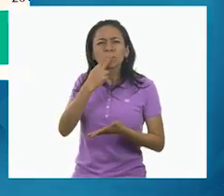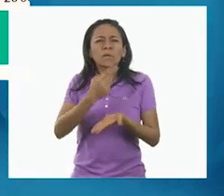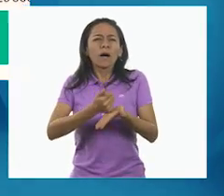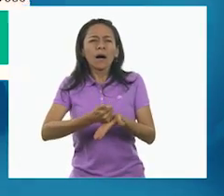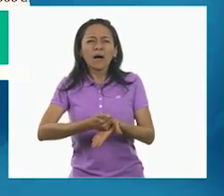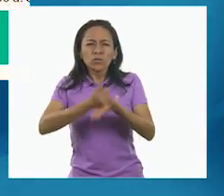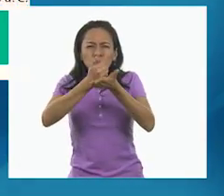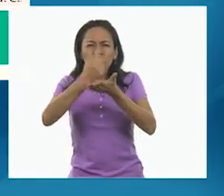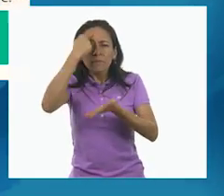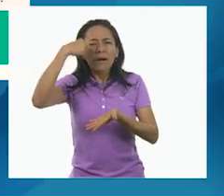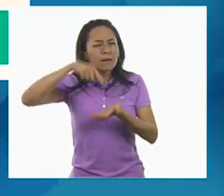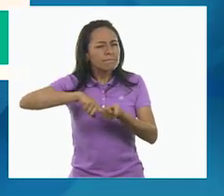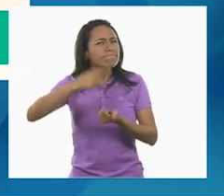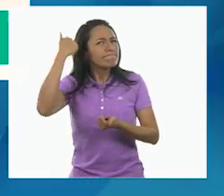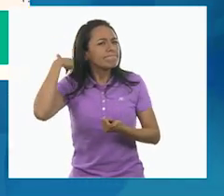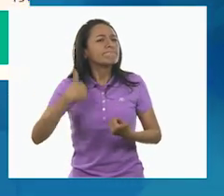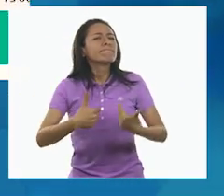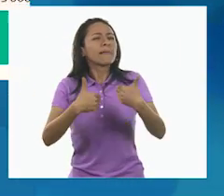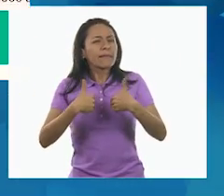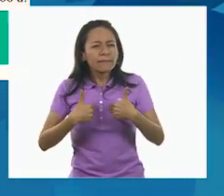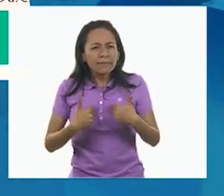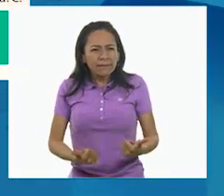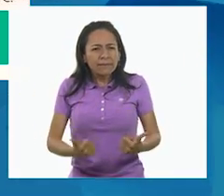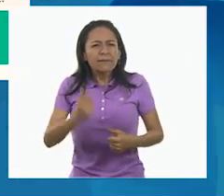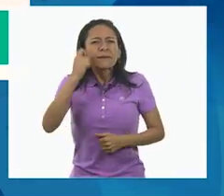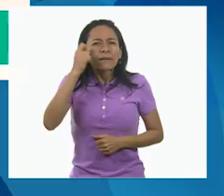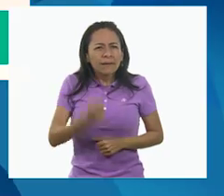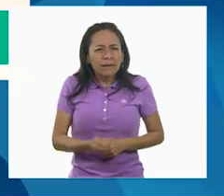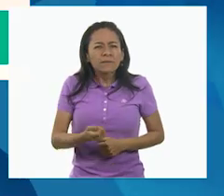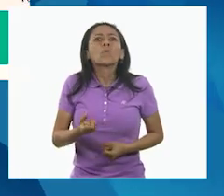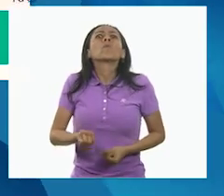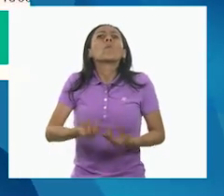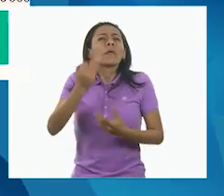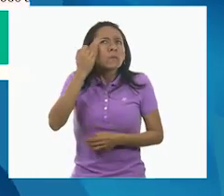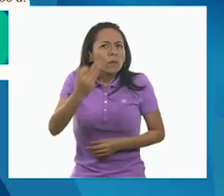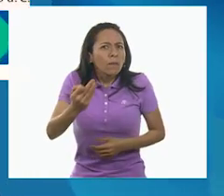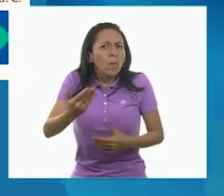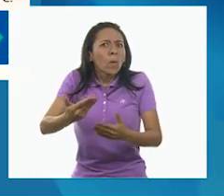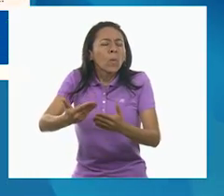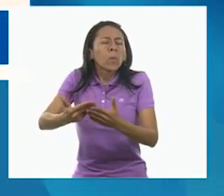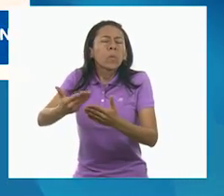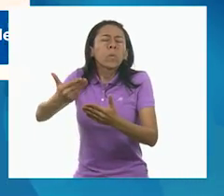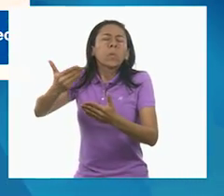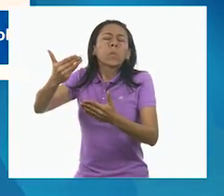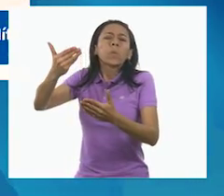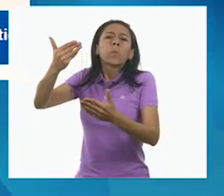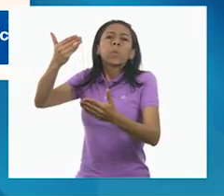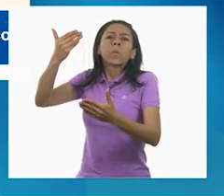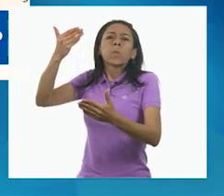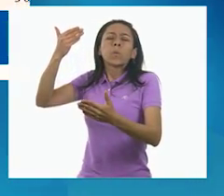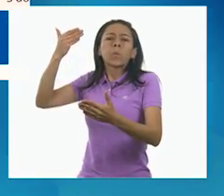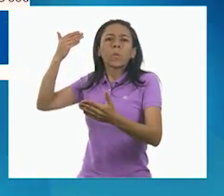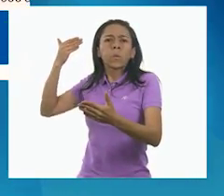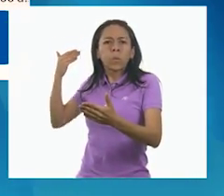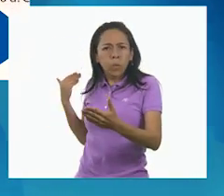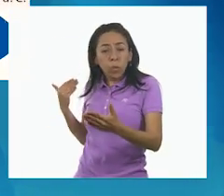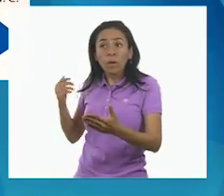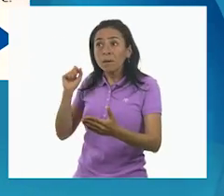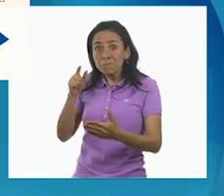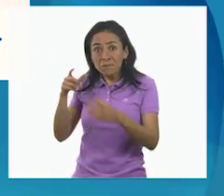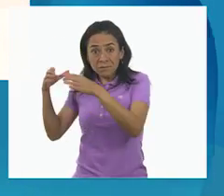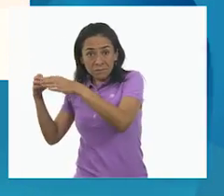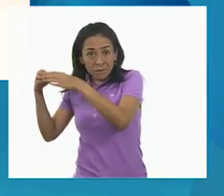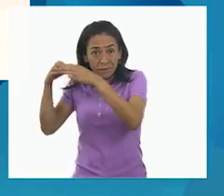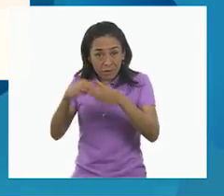muy clara de la cantidad de años que tuvieron que transcurrir desde que llegaron esos